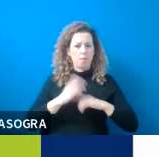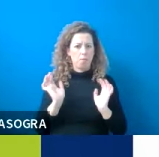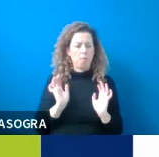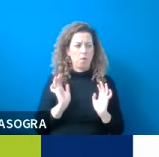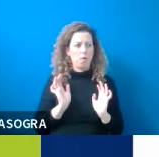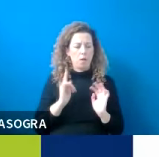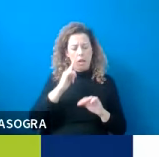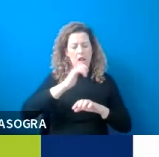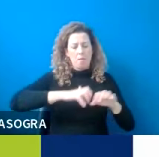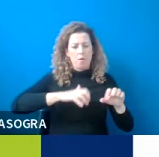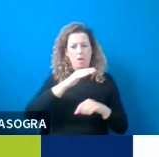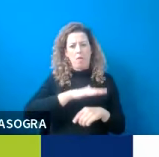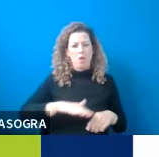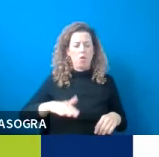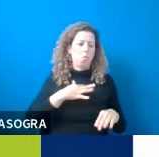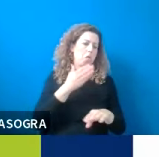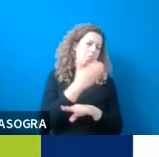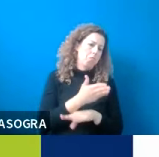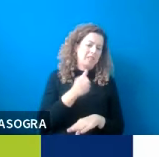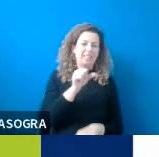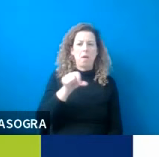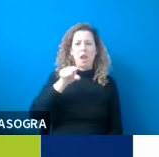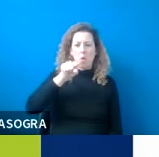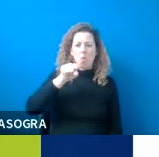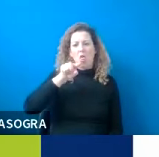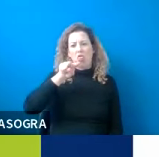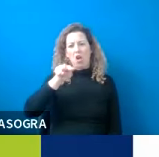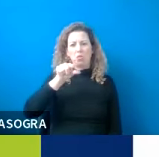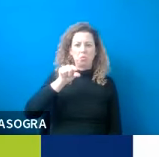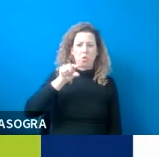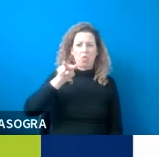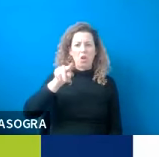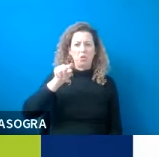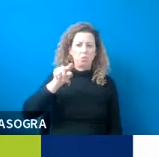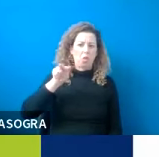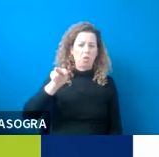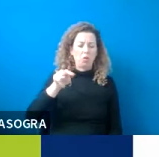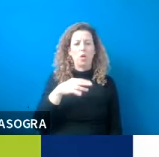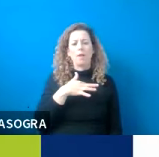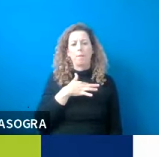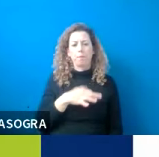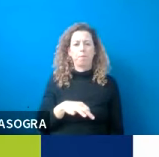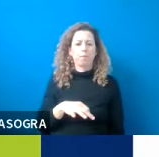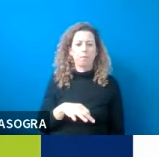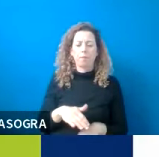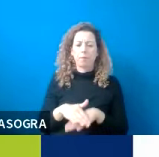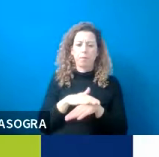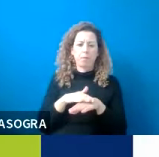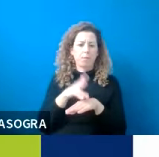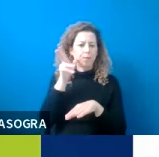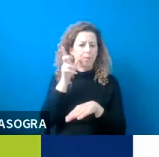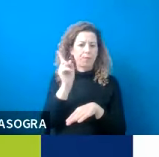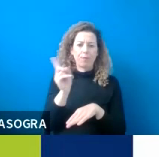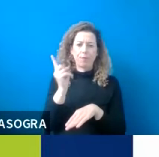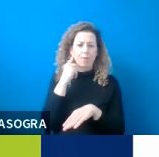parte de los niños acuden una o dos veces en semana. Tienen un terapeuta de referencia con el que establecen un vínculo, no solo los menores, sino